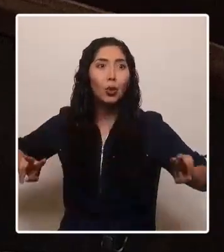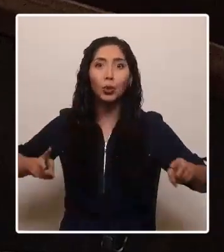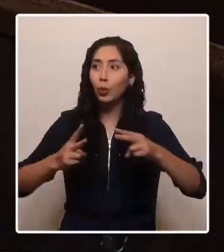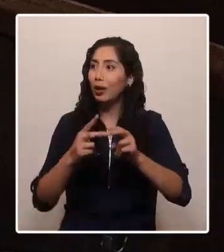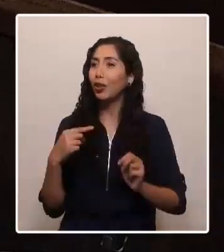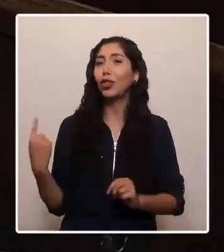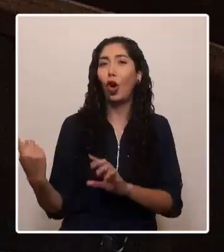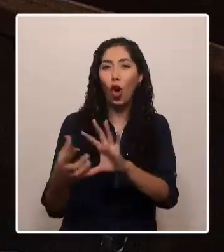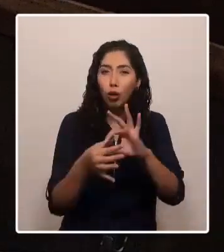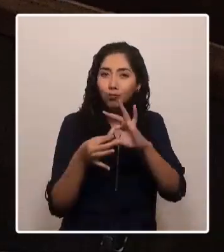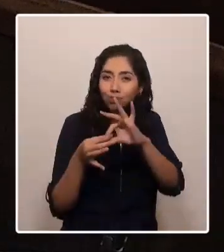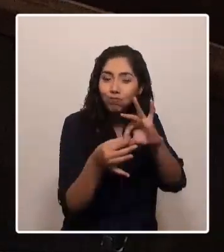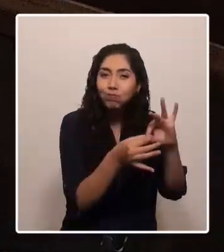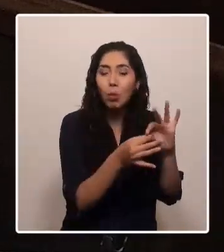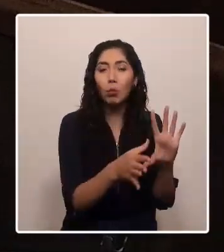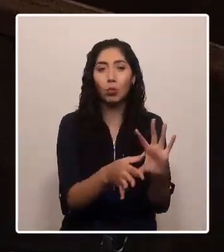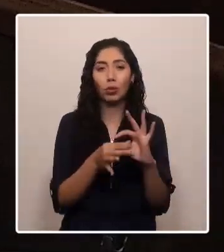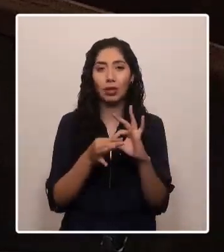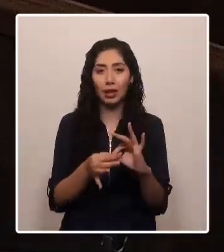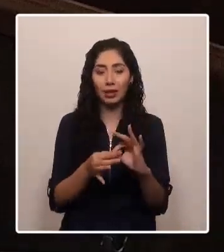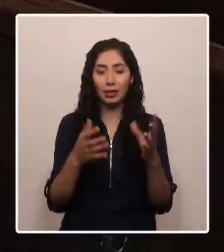gracias.